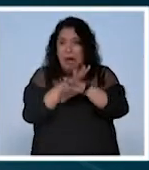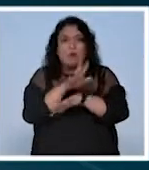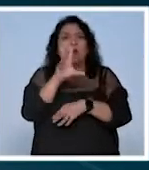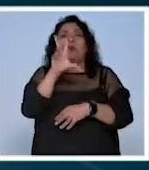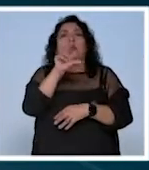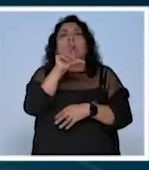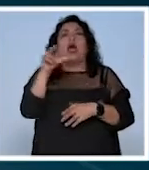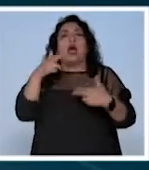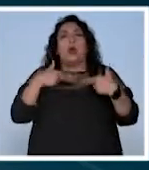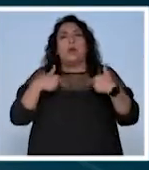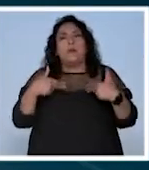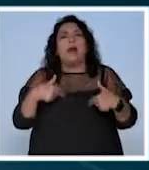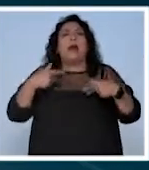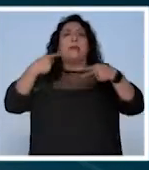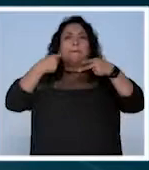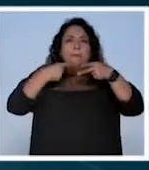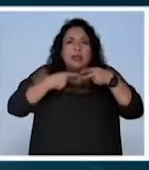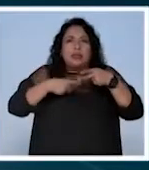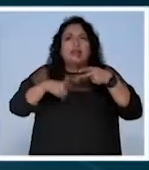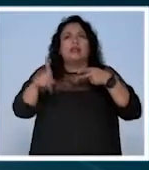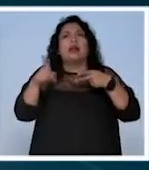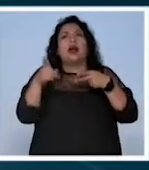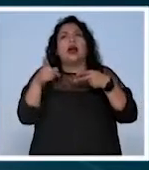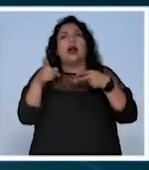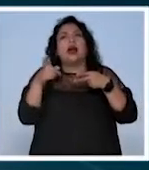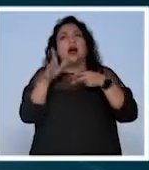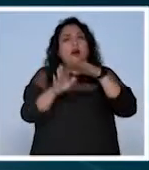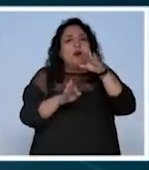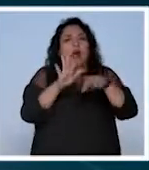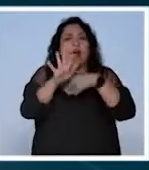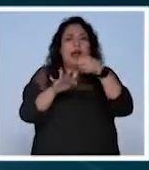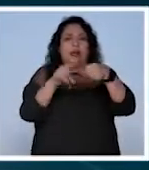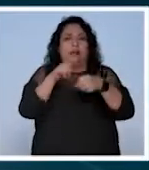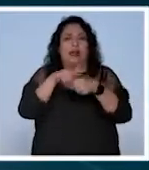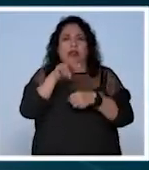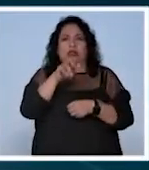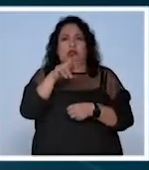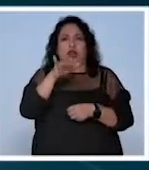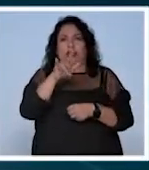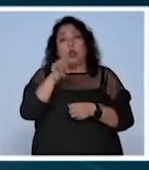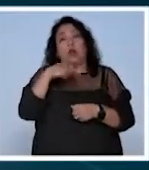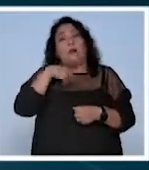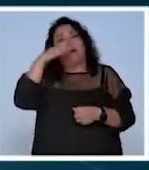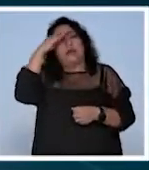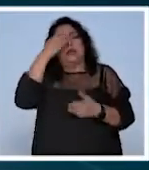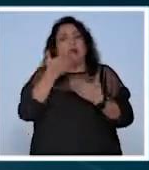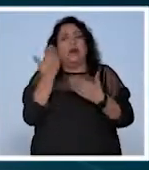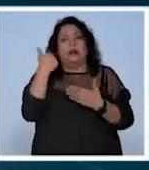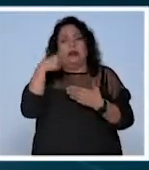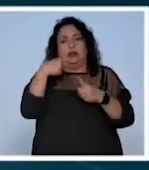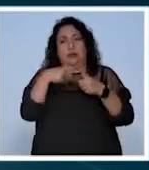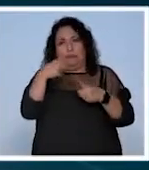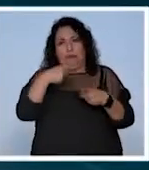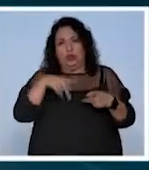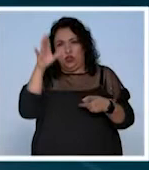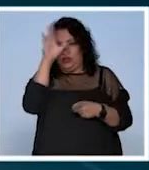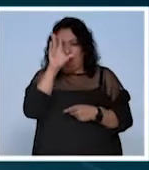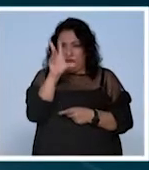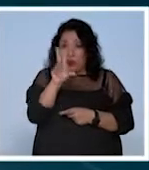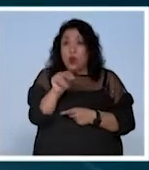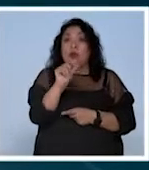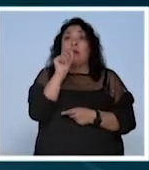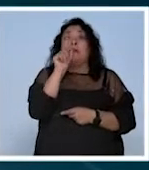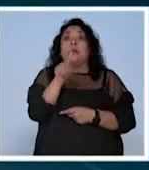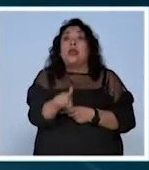a que la raza humana comenzara a desarrollar la cría de animales en el Neolítico, como creían hace poco los científicos, sino a